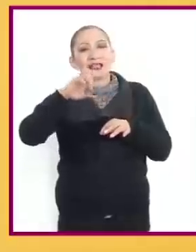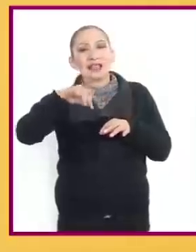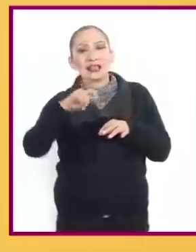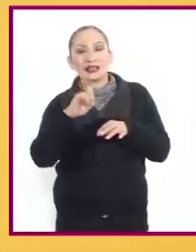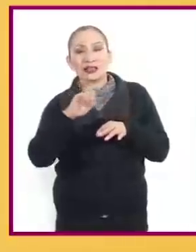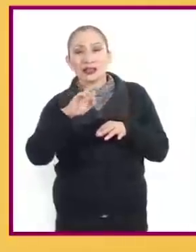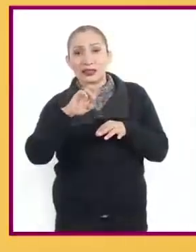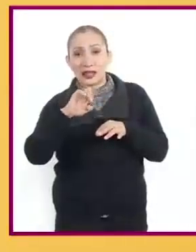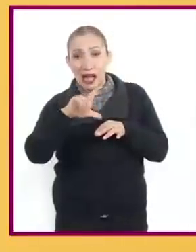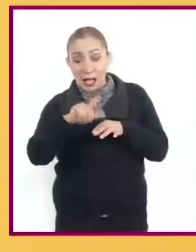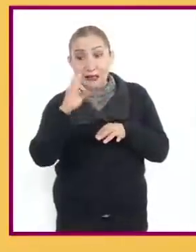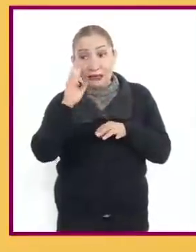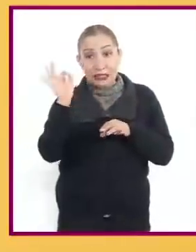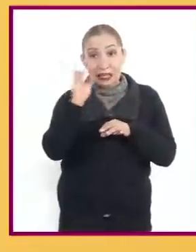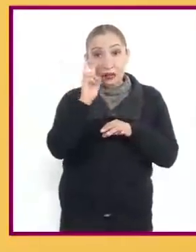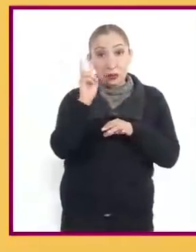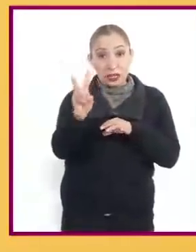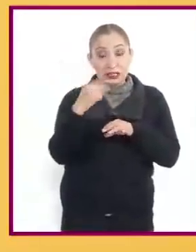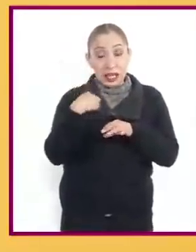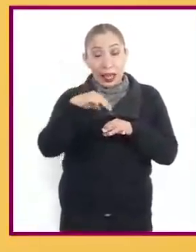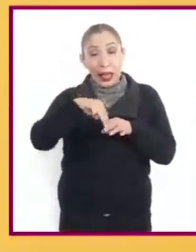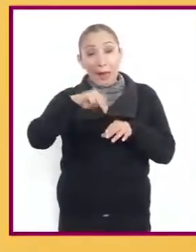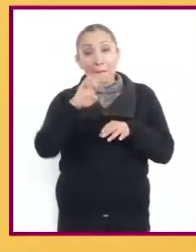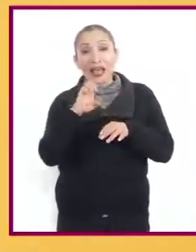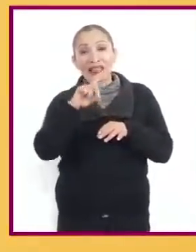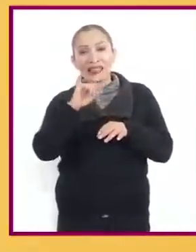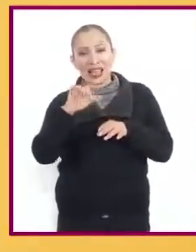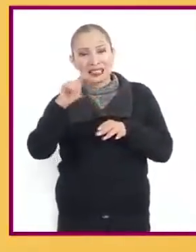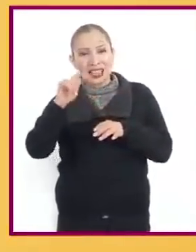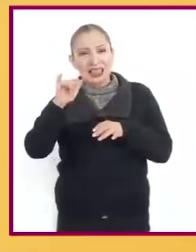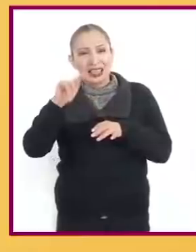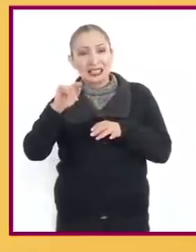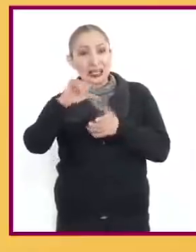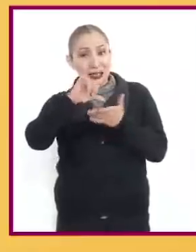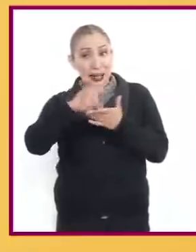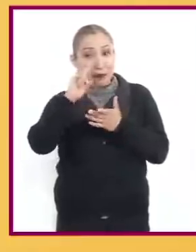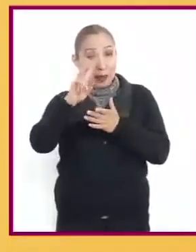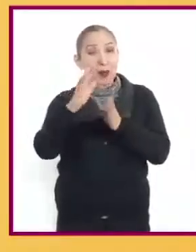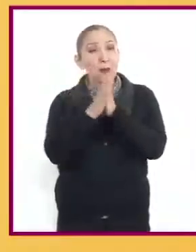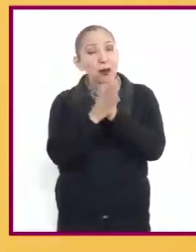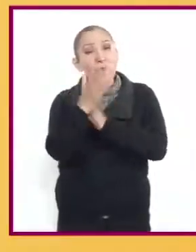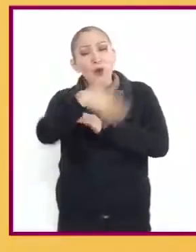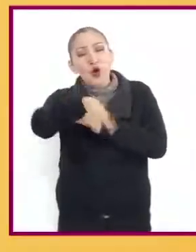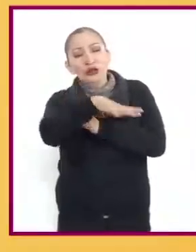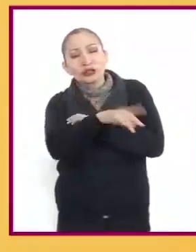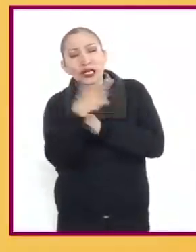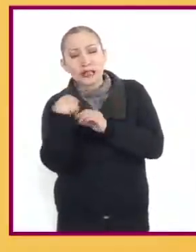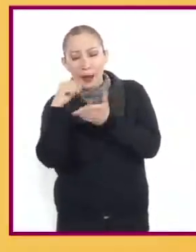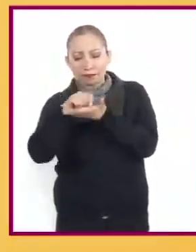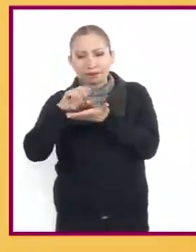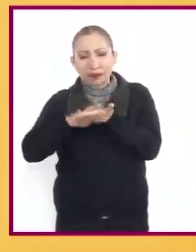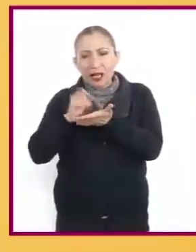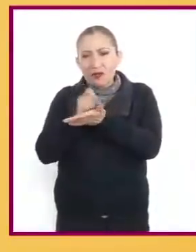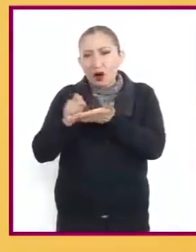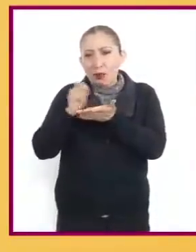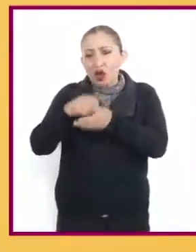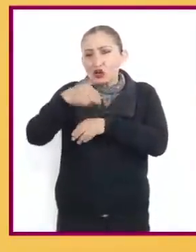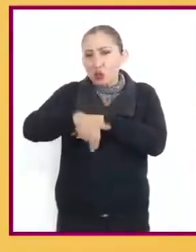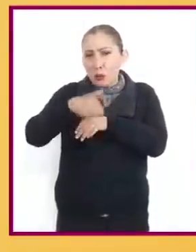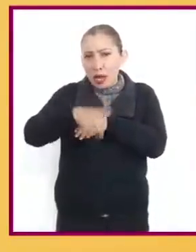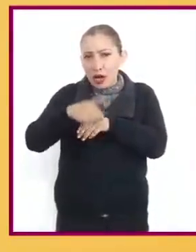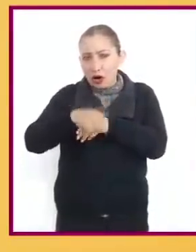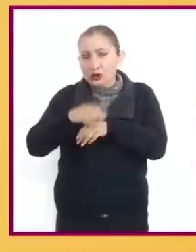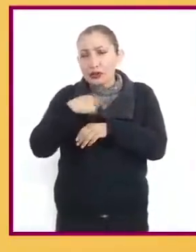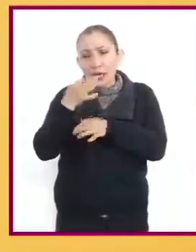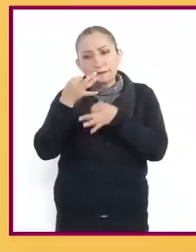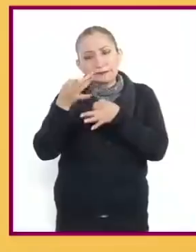que observaron otros casos en donde las medidas de tendencia central son útiles, les pedimos que busquen y anoten datos cuantitativos